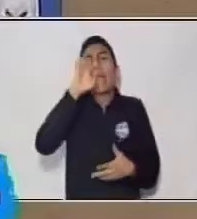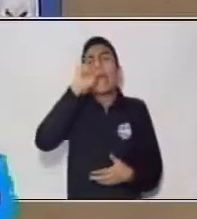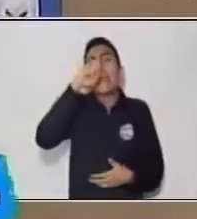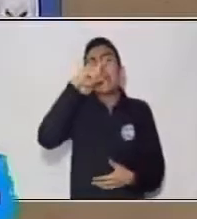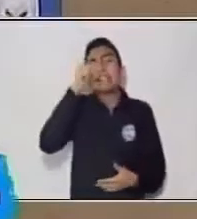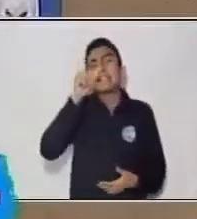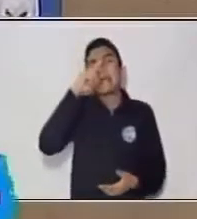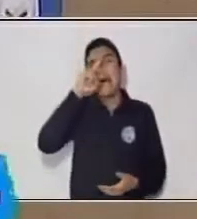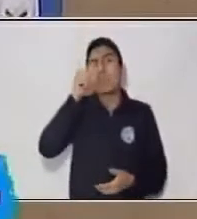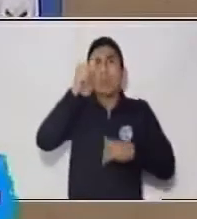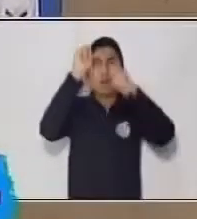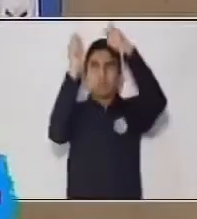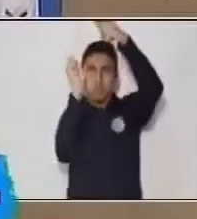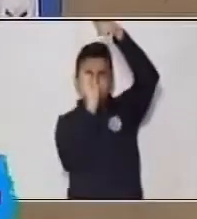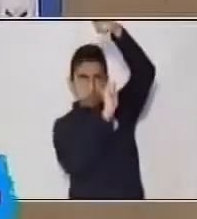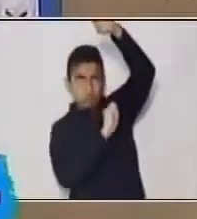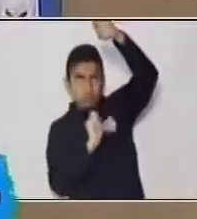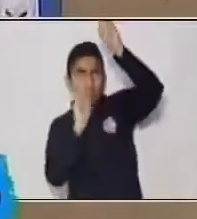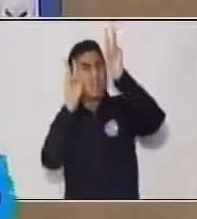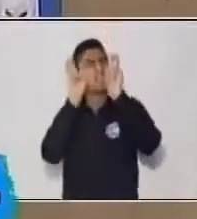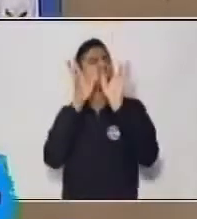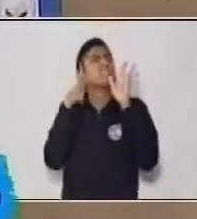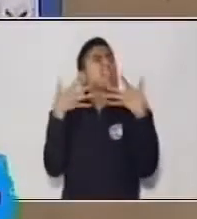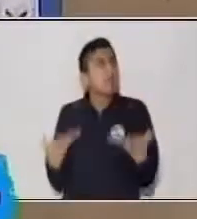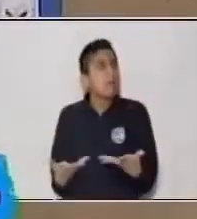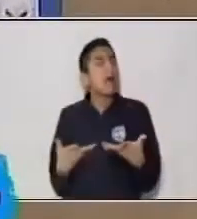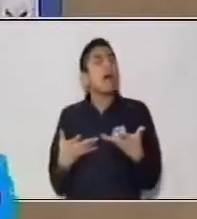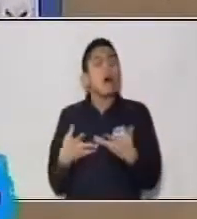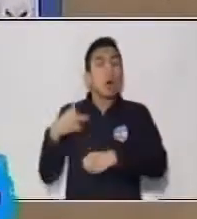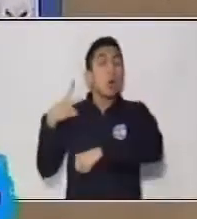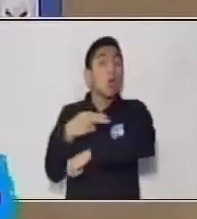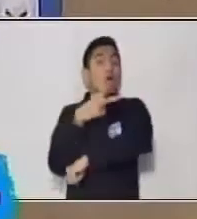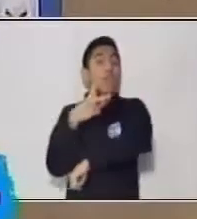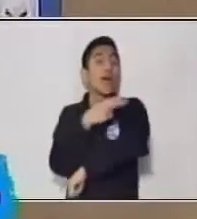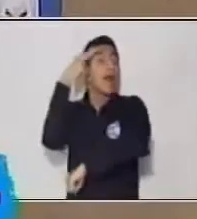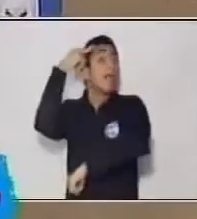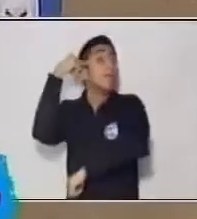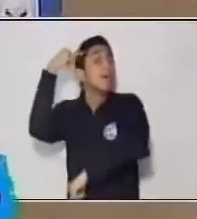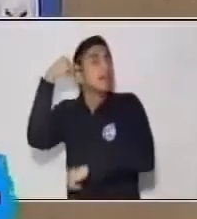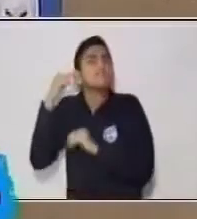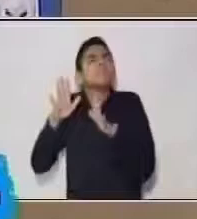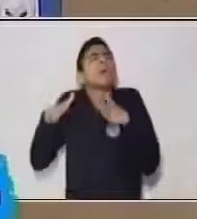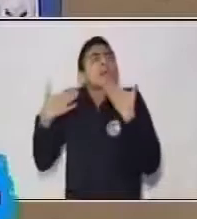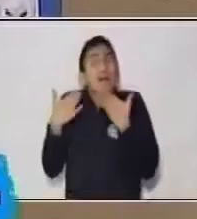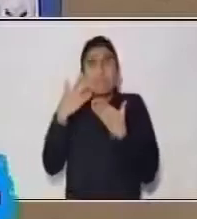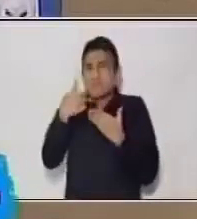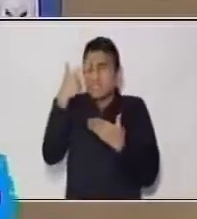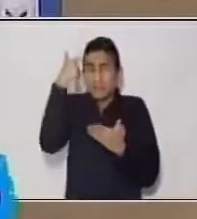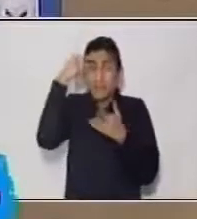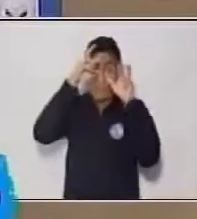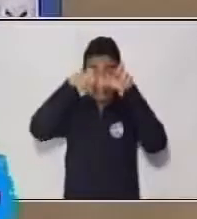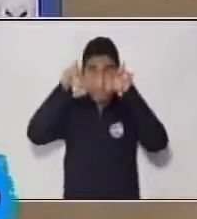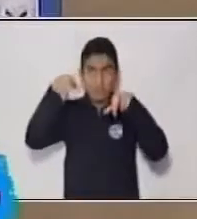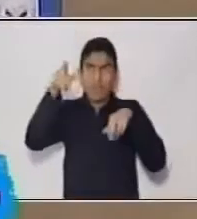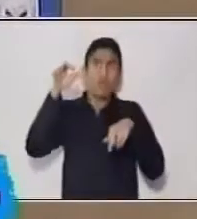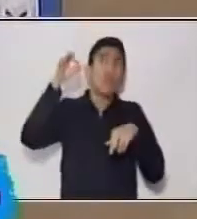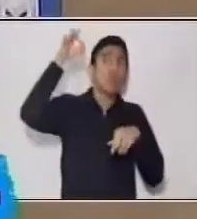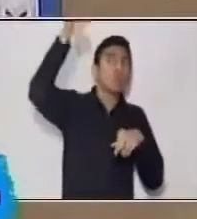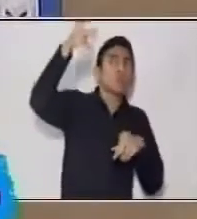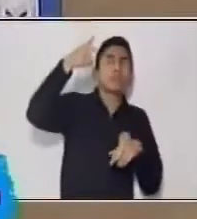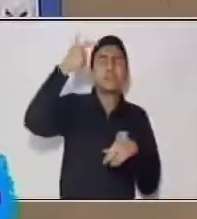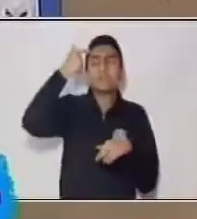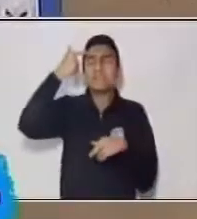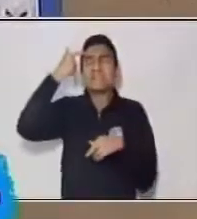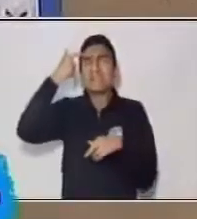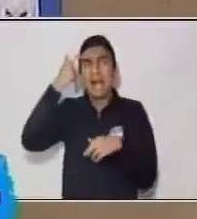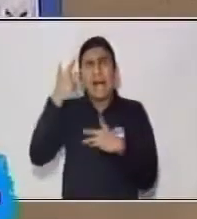parque de la oveja negra, para que las futuras generaciones recordaran qué hacer con las ovejas